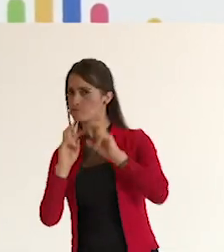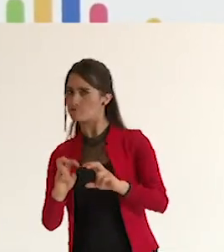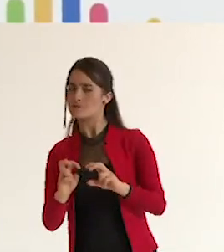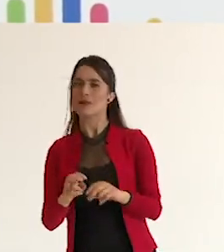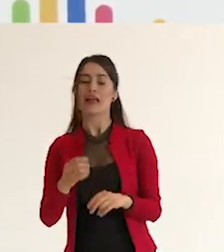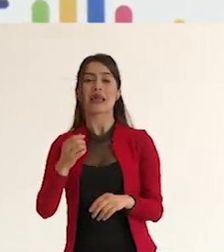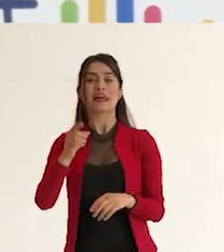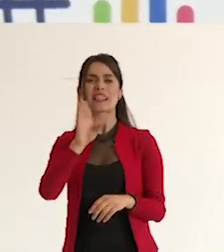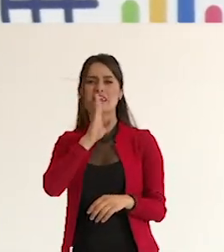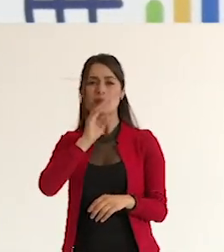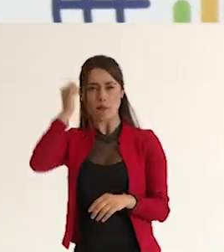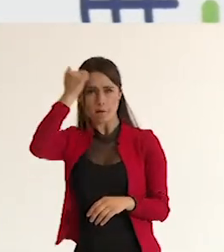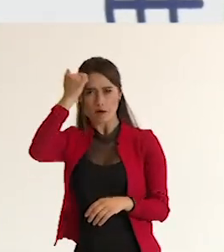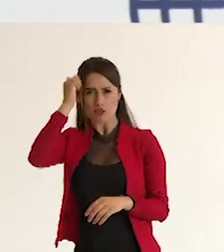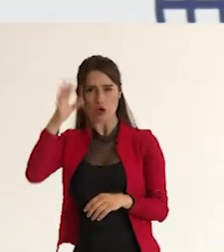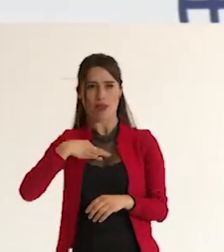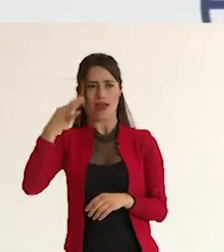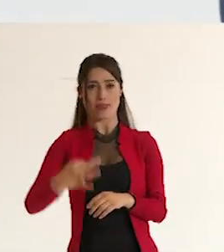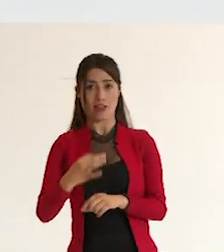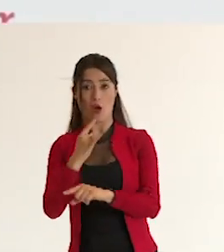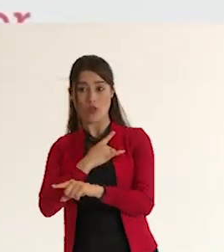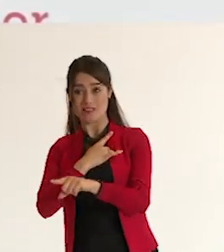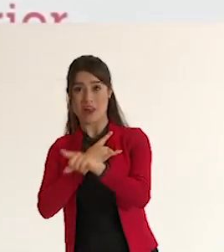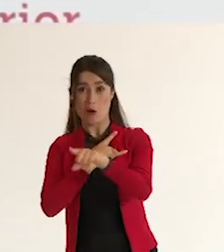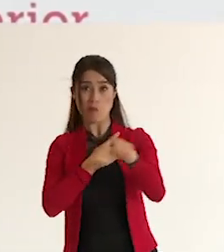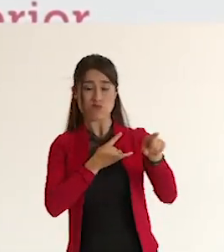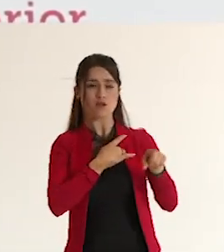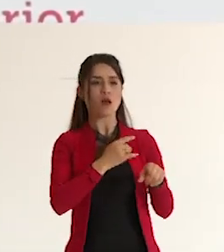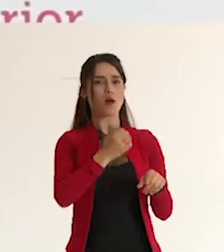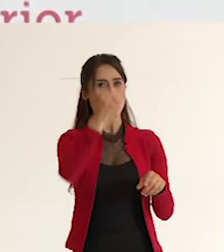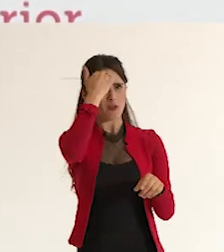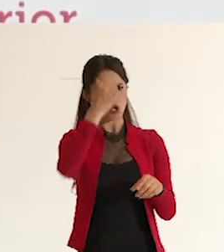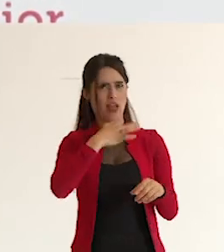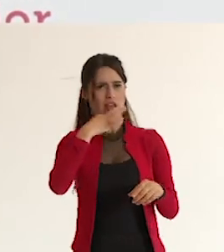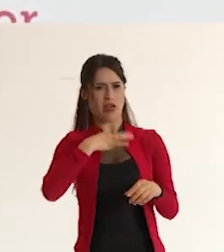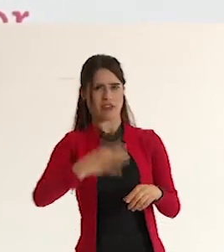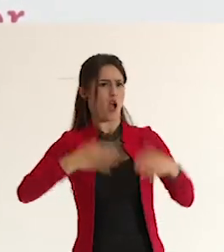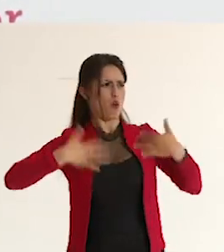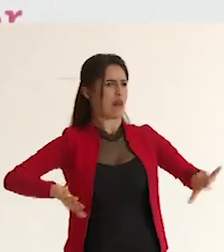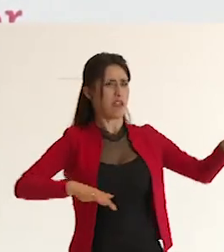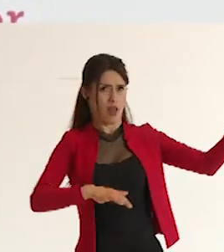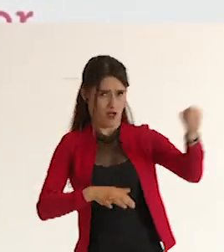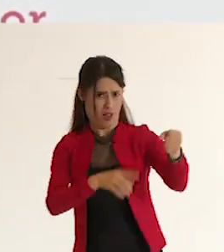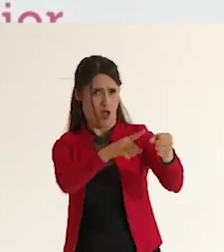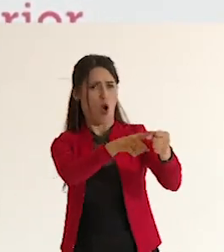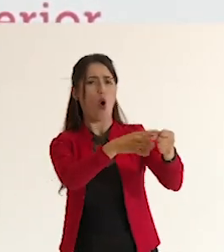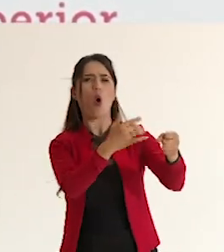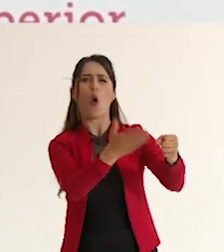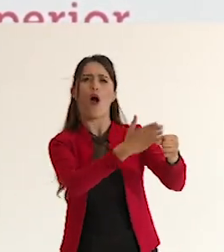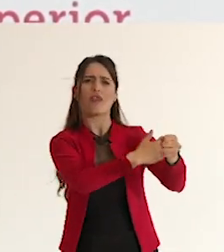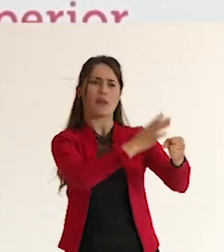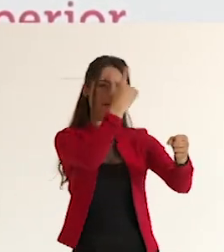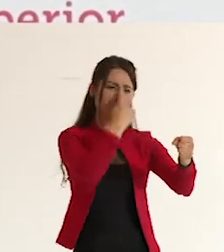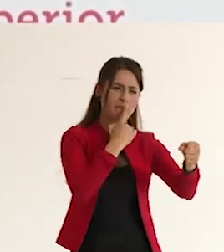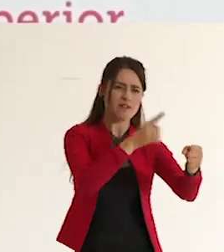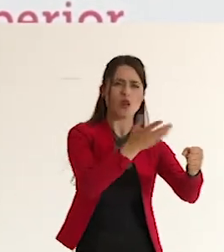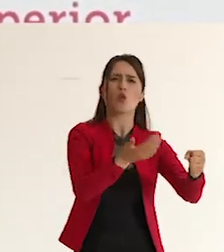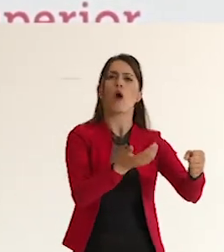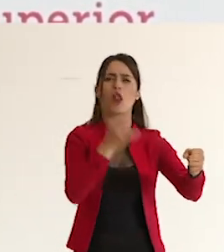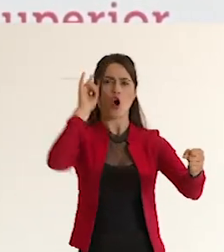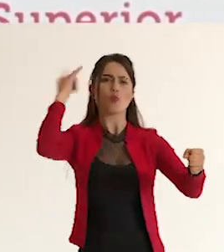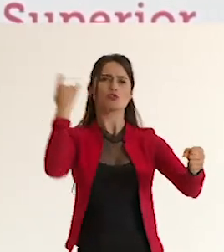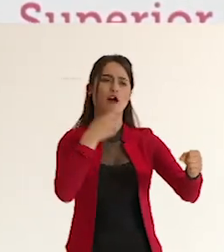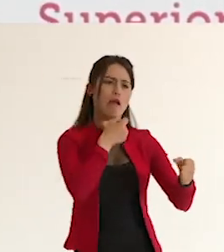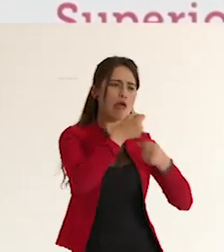ética en las universidades y cómo se seleccionan qué trayectoria tienen qué formación tienen digamos que haya como una una conversación